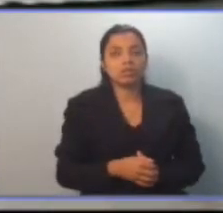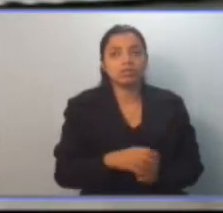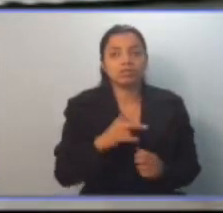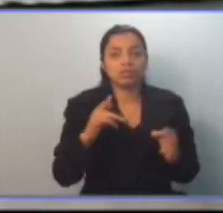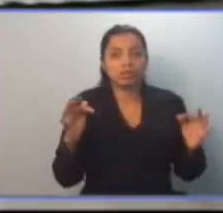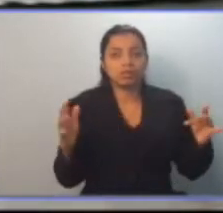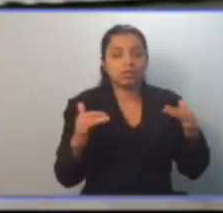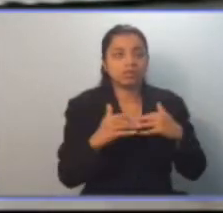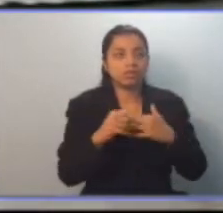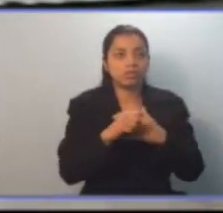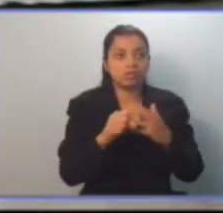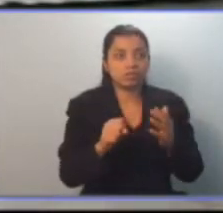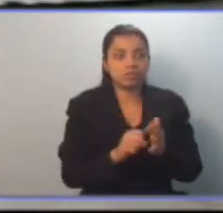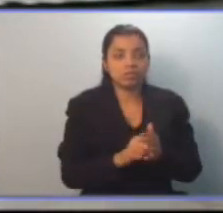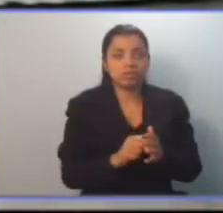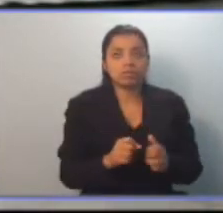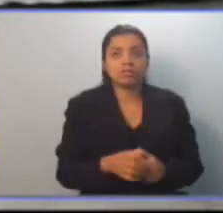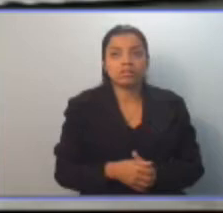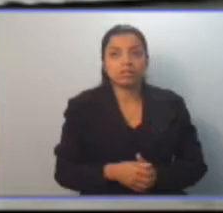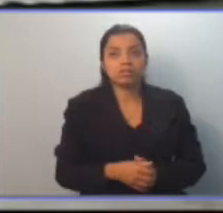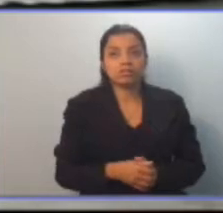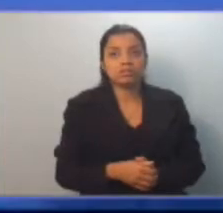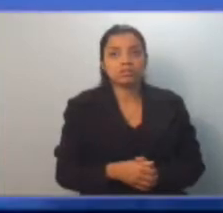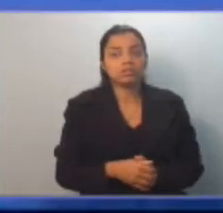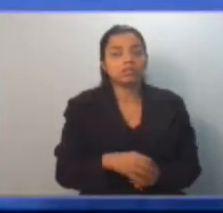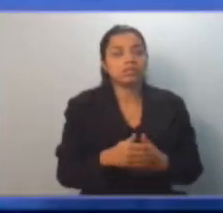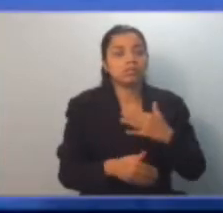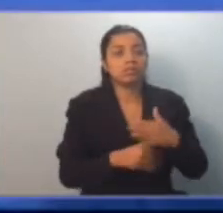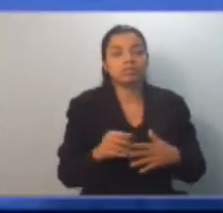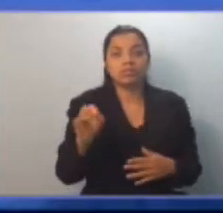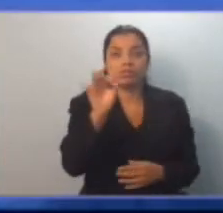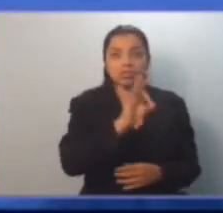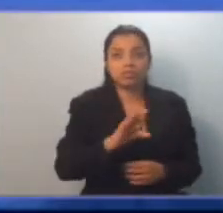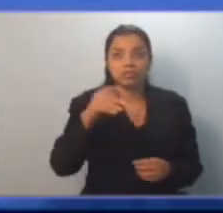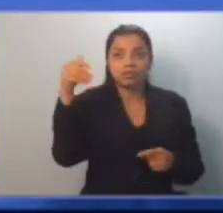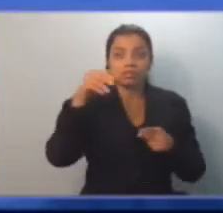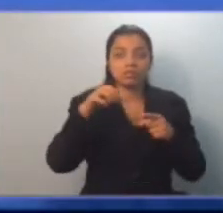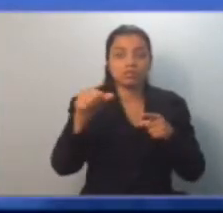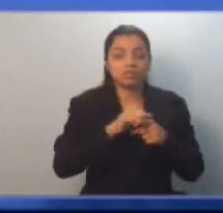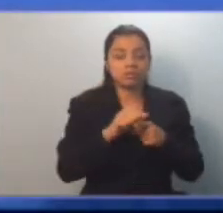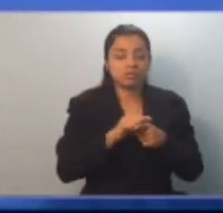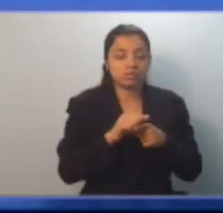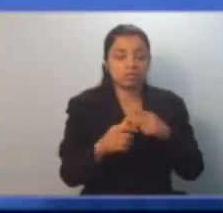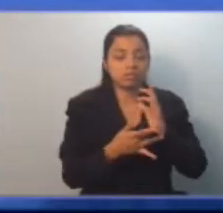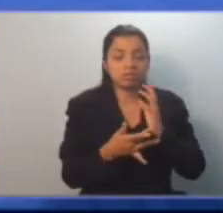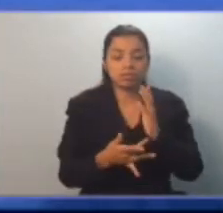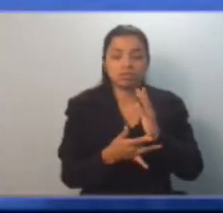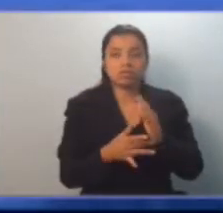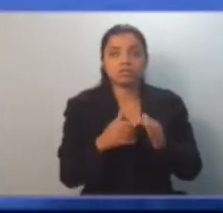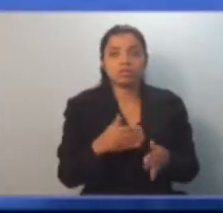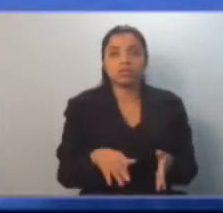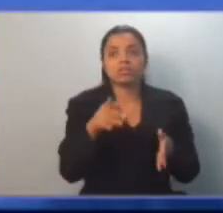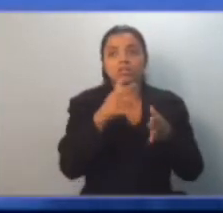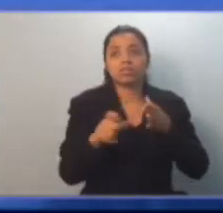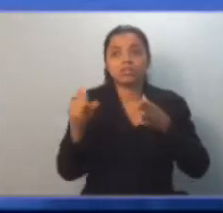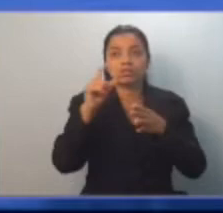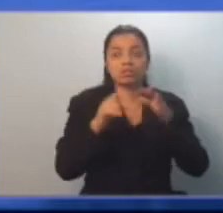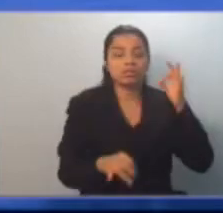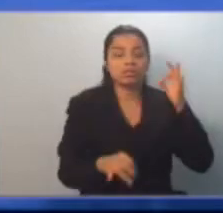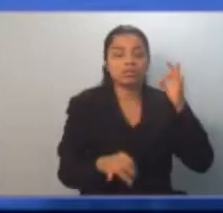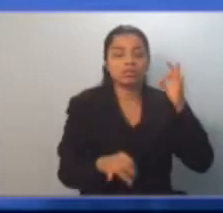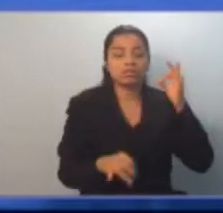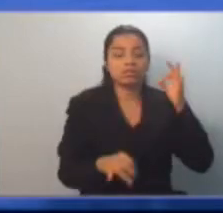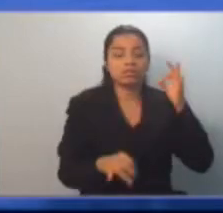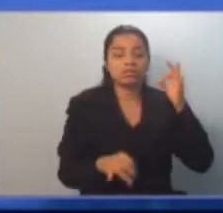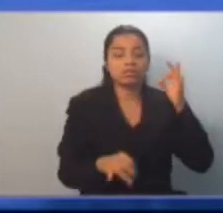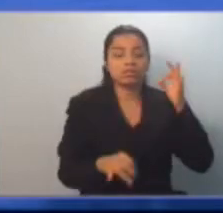frustren. En la siguiente carpeta tenemos fortalecimiento de las capacitaciones técnicas y operativas del personal del órgano judicial. Sistema de